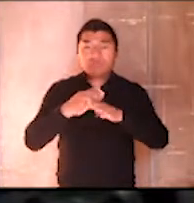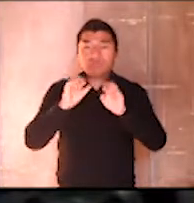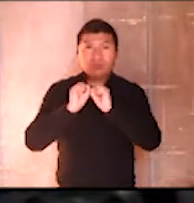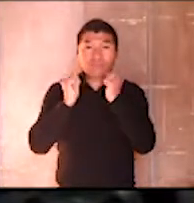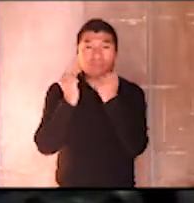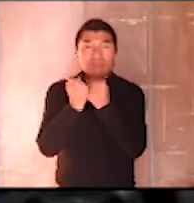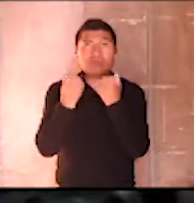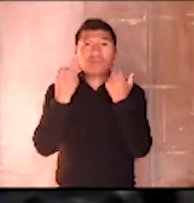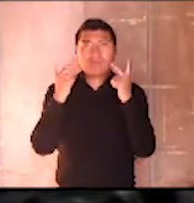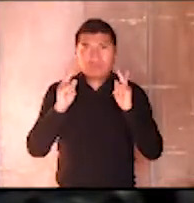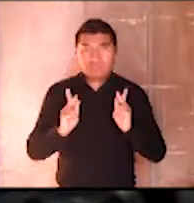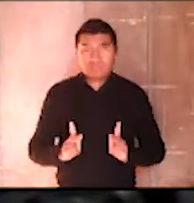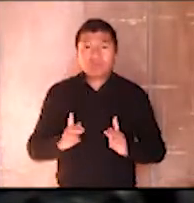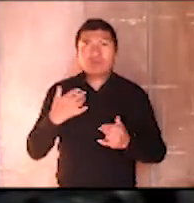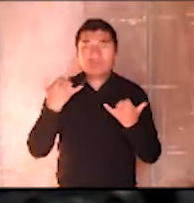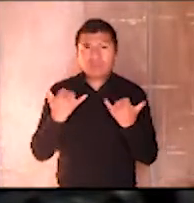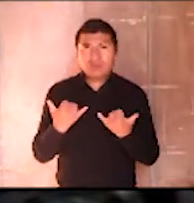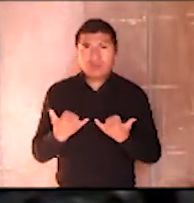sociedad actual.